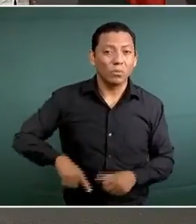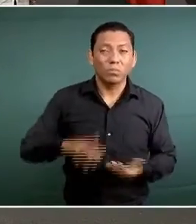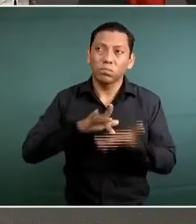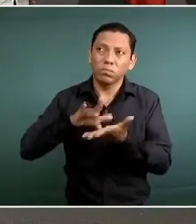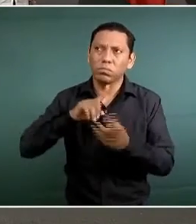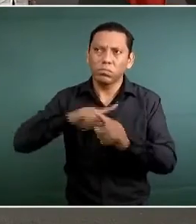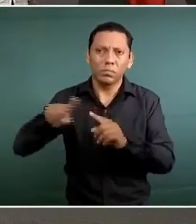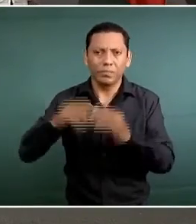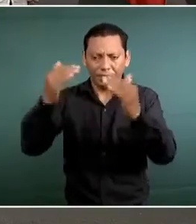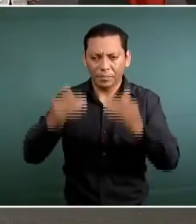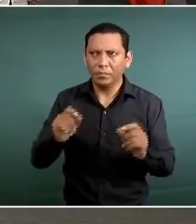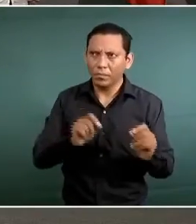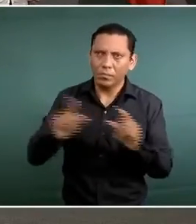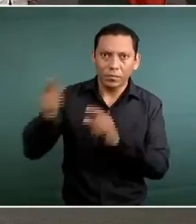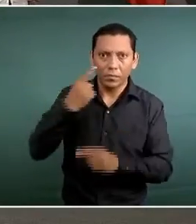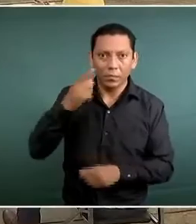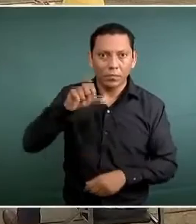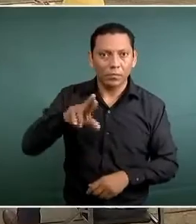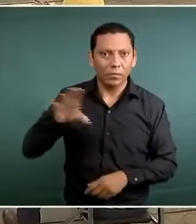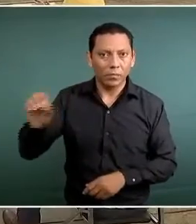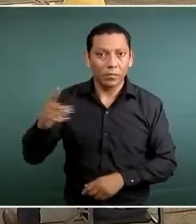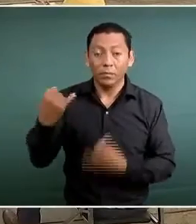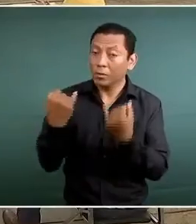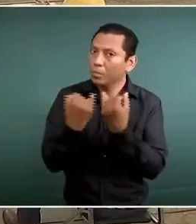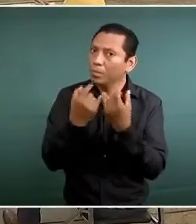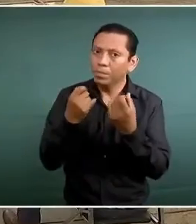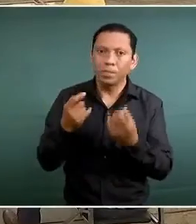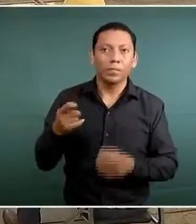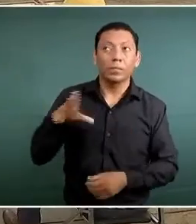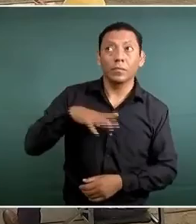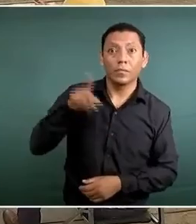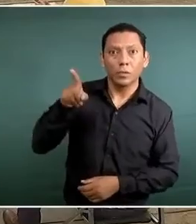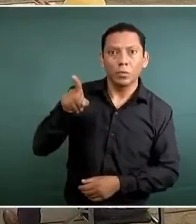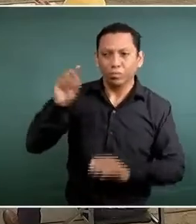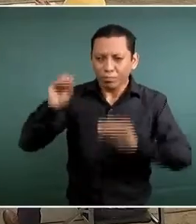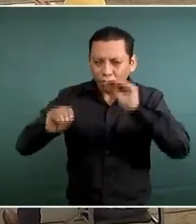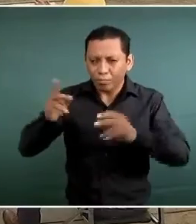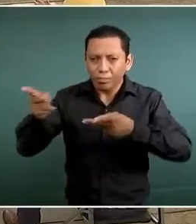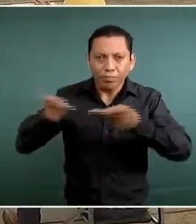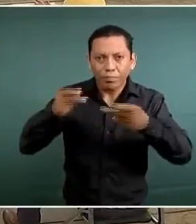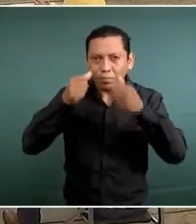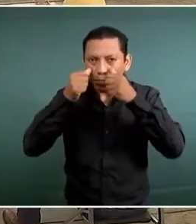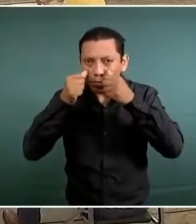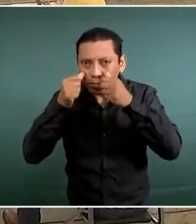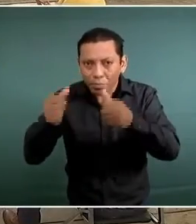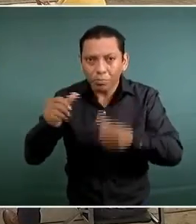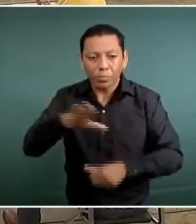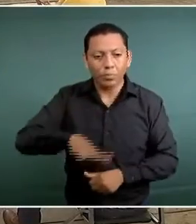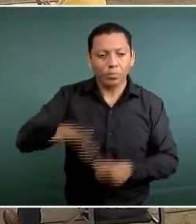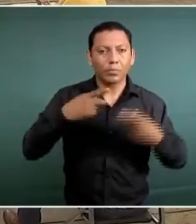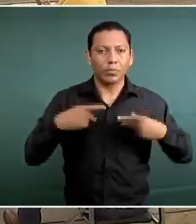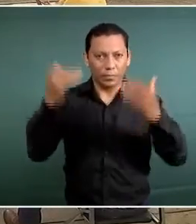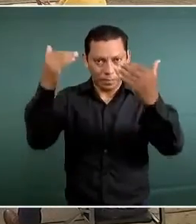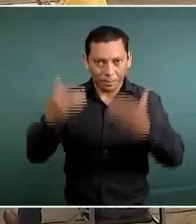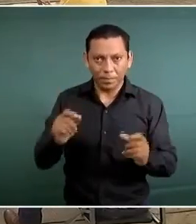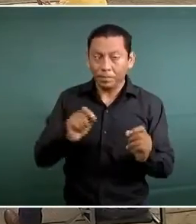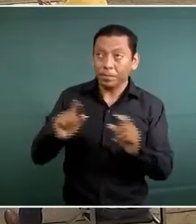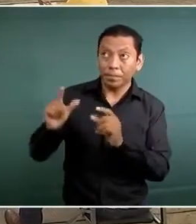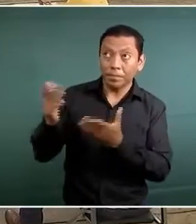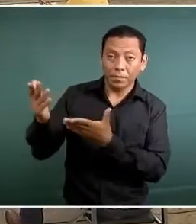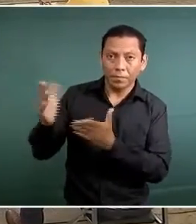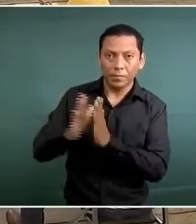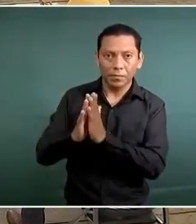la siguiente, por favor. En Quintana Roo, lo mismo, la aplicación de estos planes de atención a la población, la siguiente, por favor.